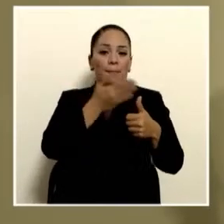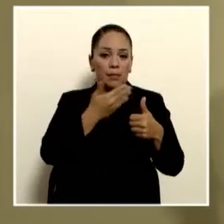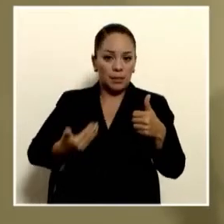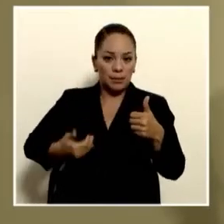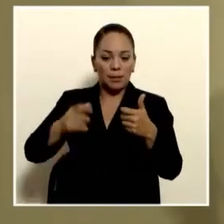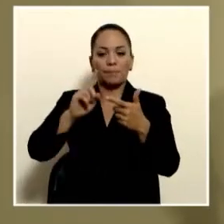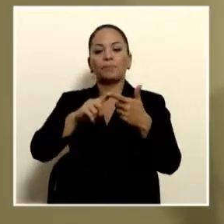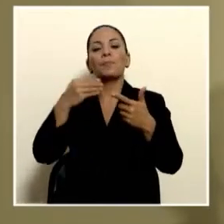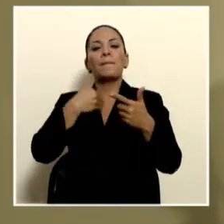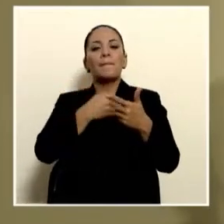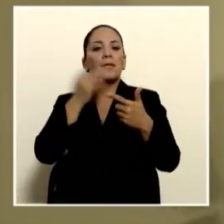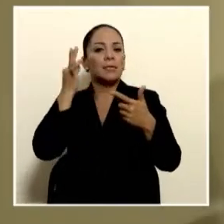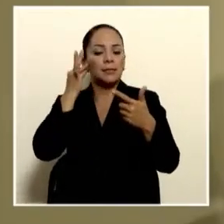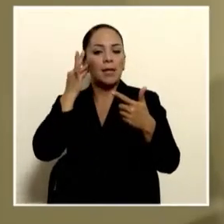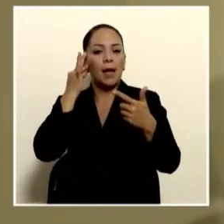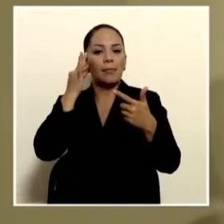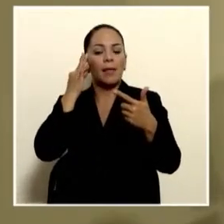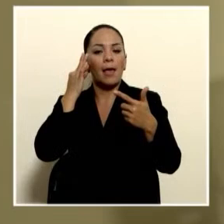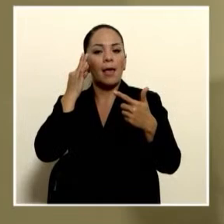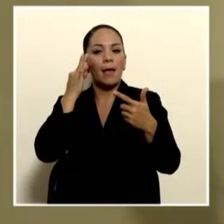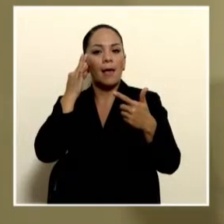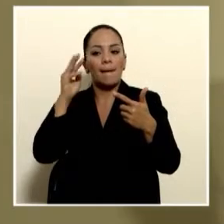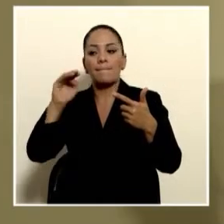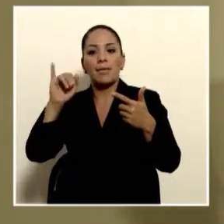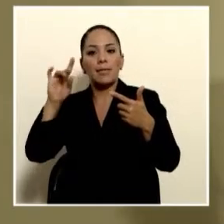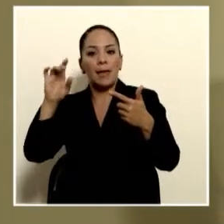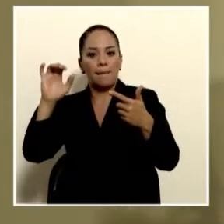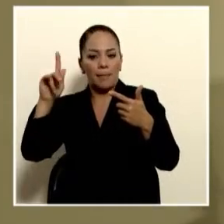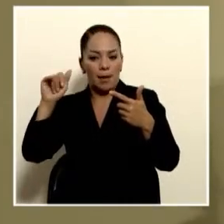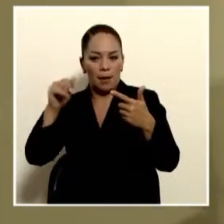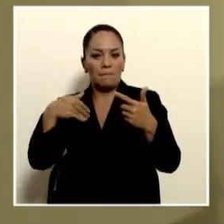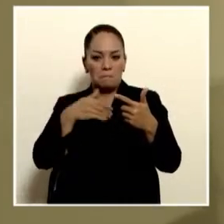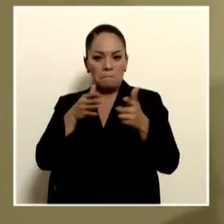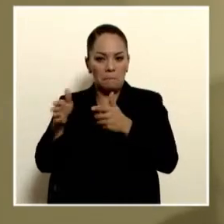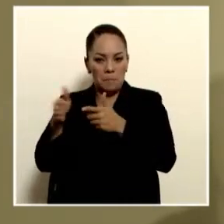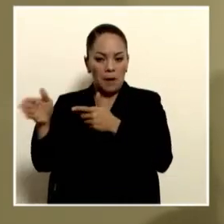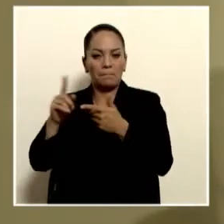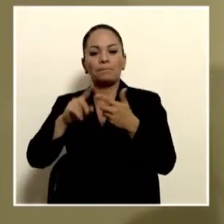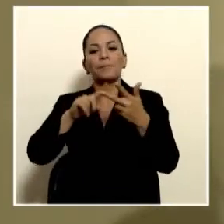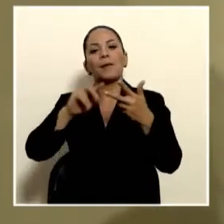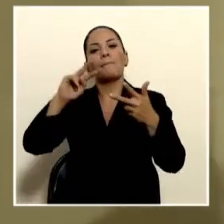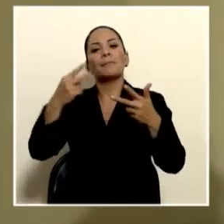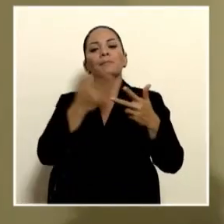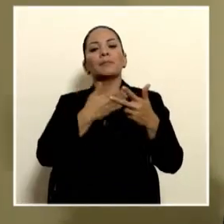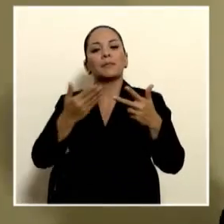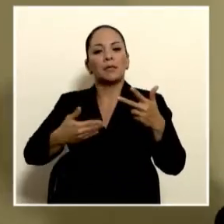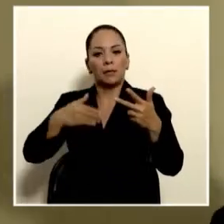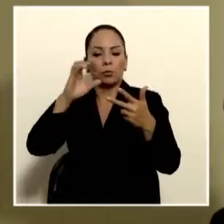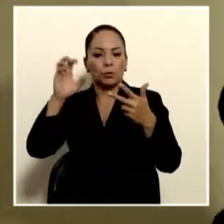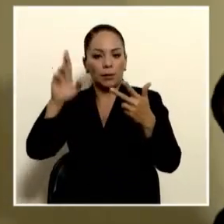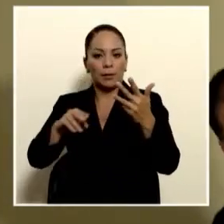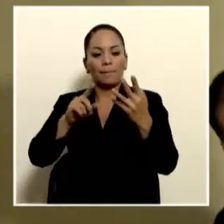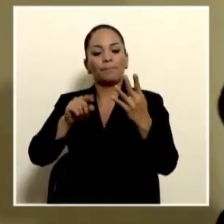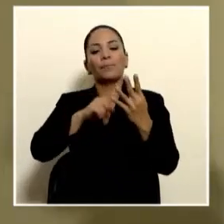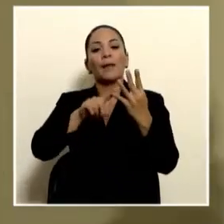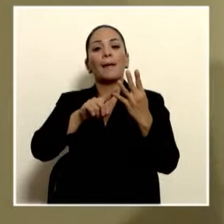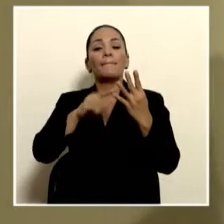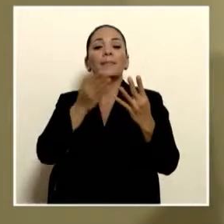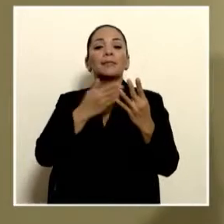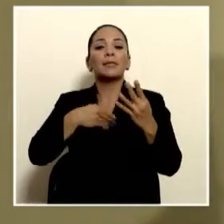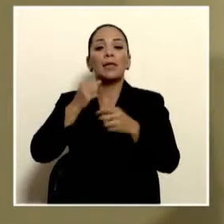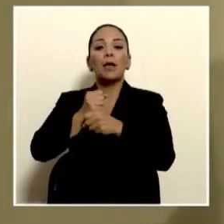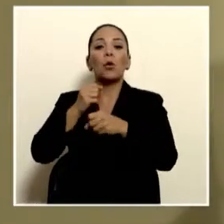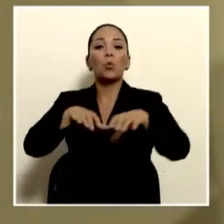Presidencia, la ministra de Mideplan, el vicepresidente de la República y el presidente ejecutivo de